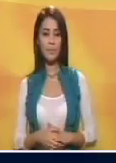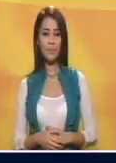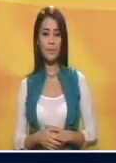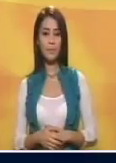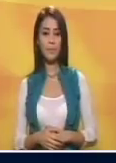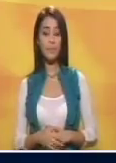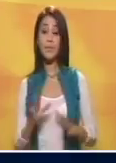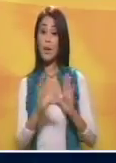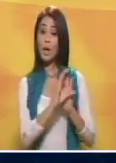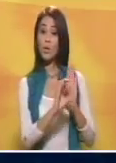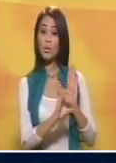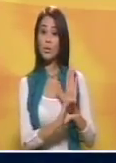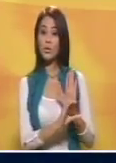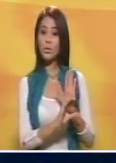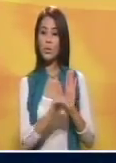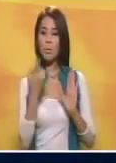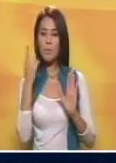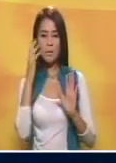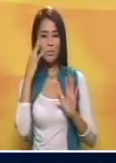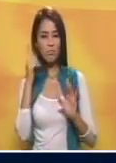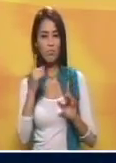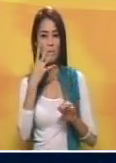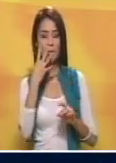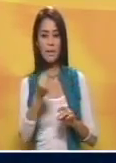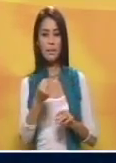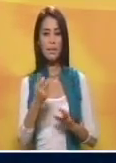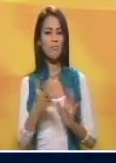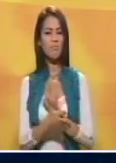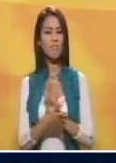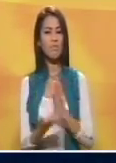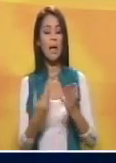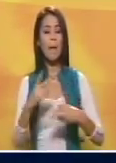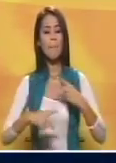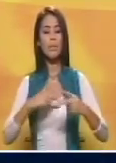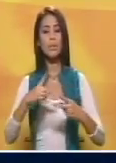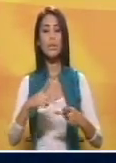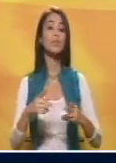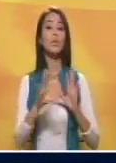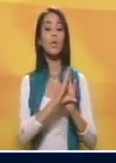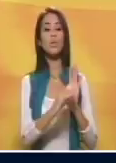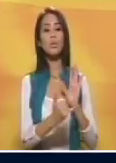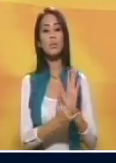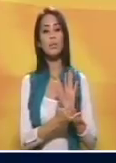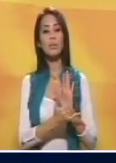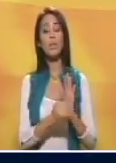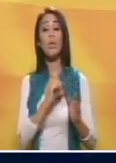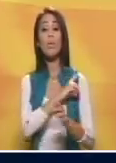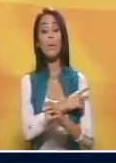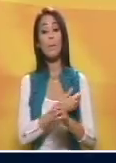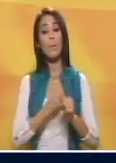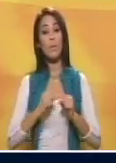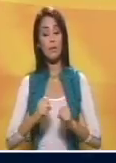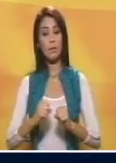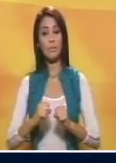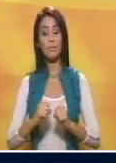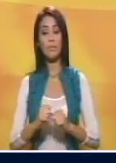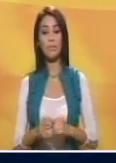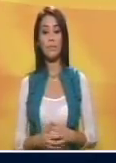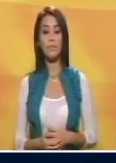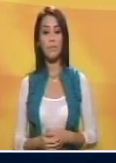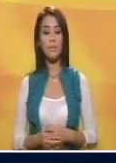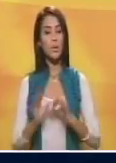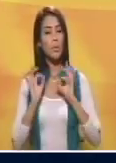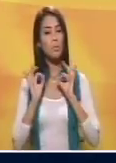Constitución para ver si logra entender de qué se trata el proceso constituyente, donde el poder originario